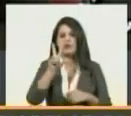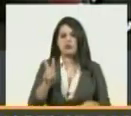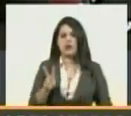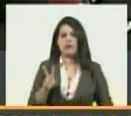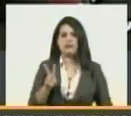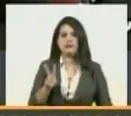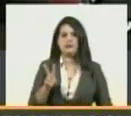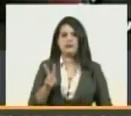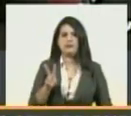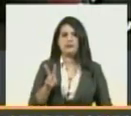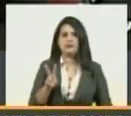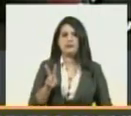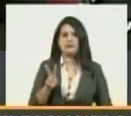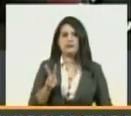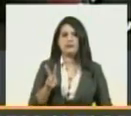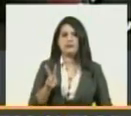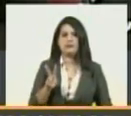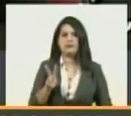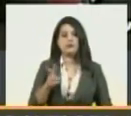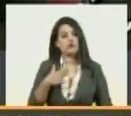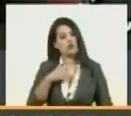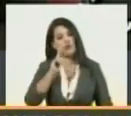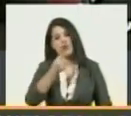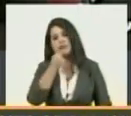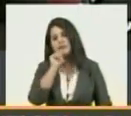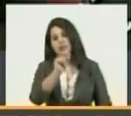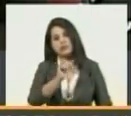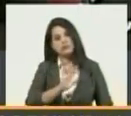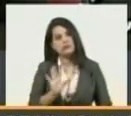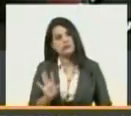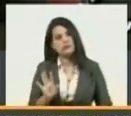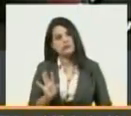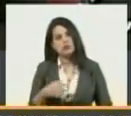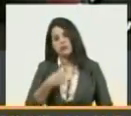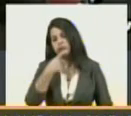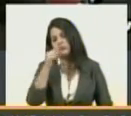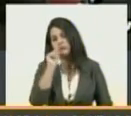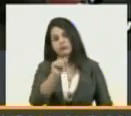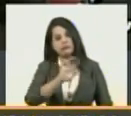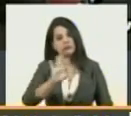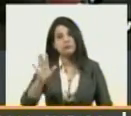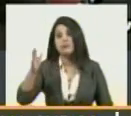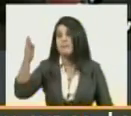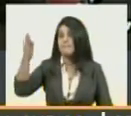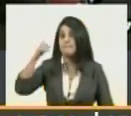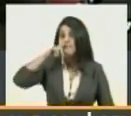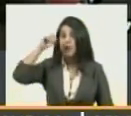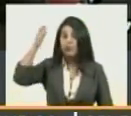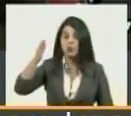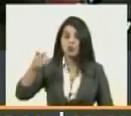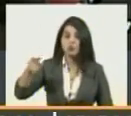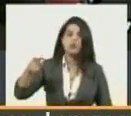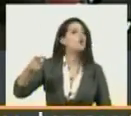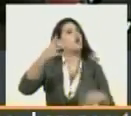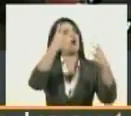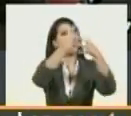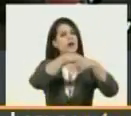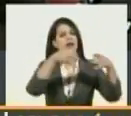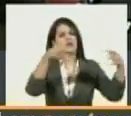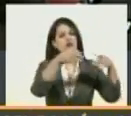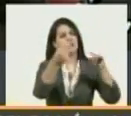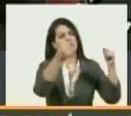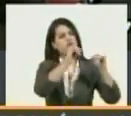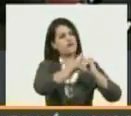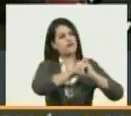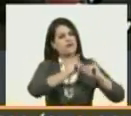Venezuela. Y yo tengo que decirlo, el presidente Maduro apenas culminó esta reunión el día de ayer,